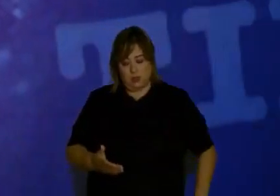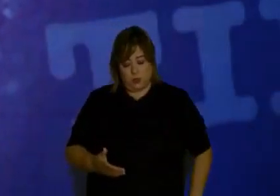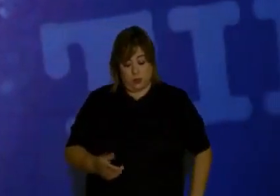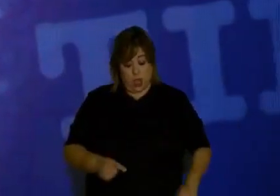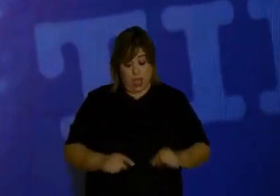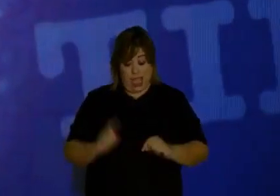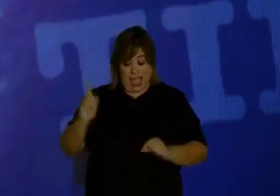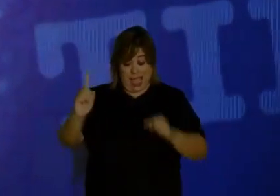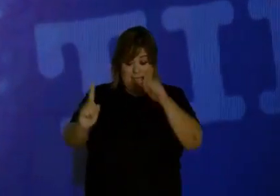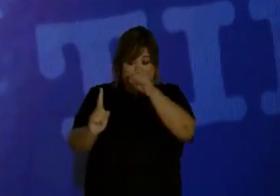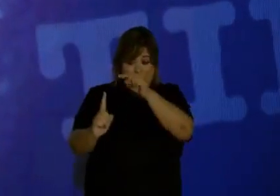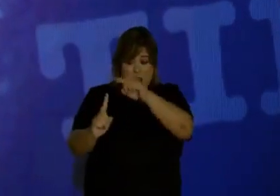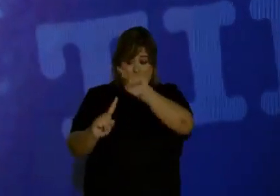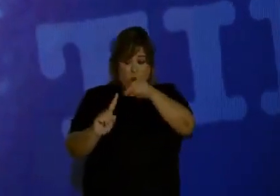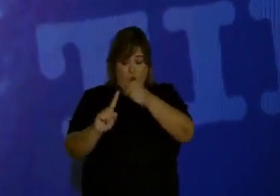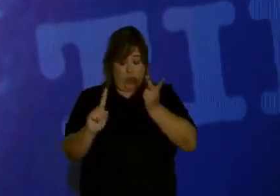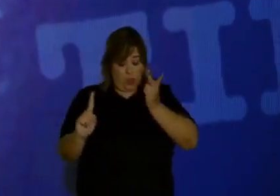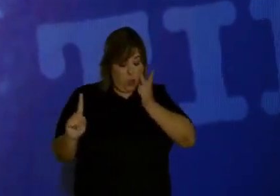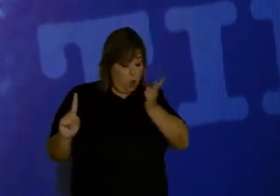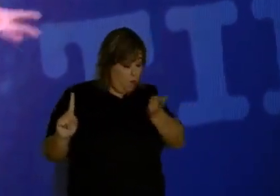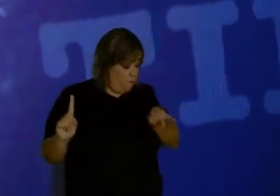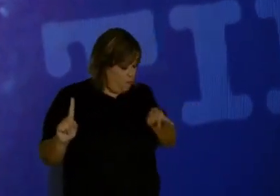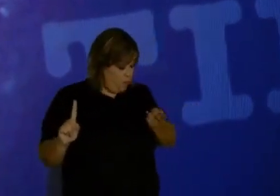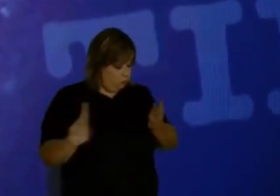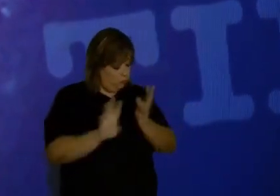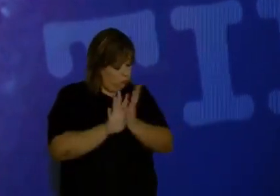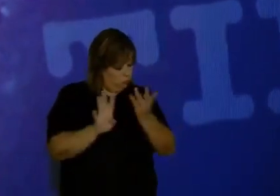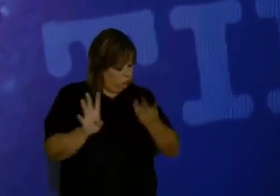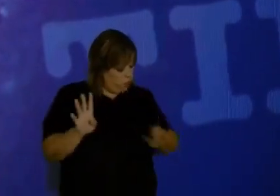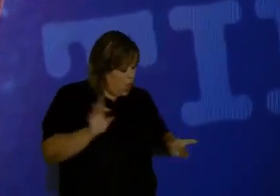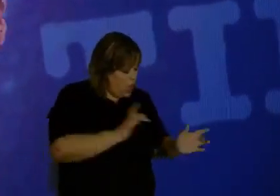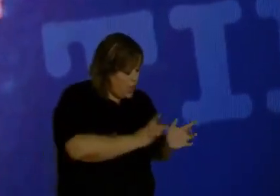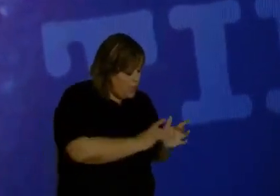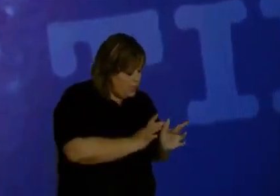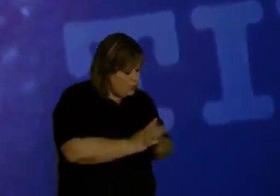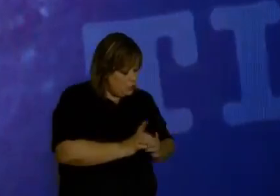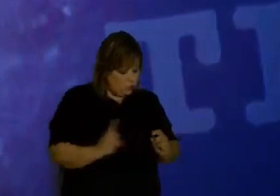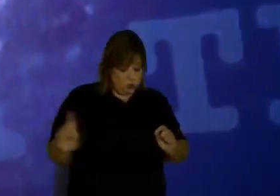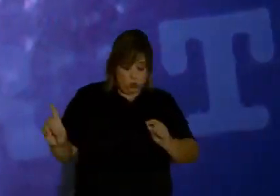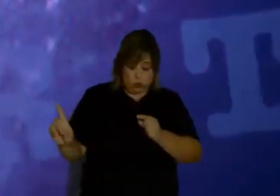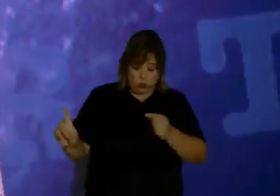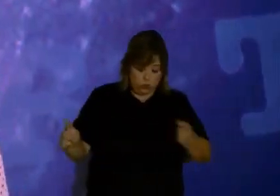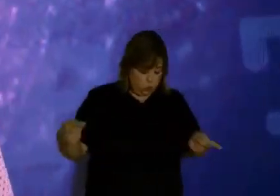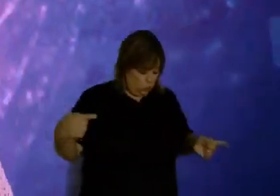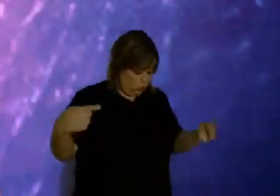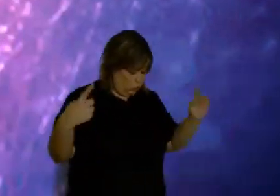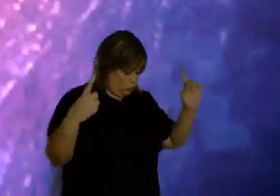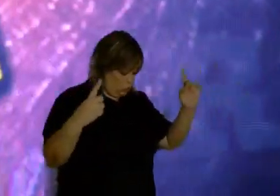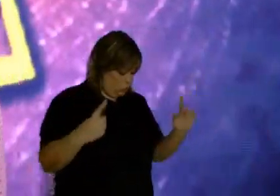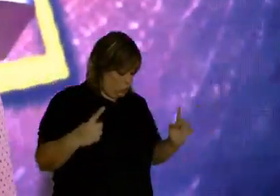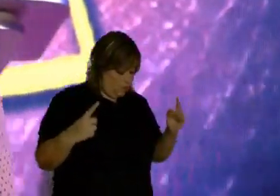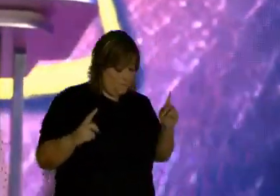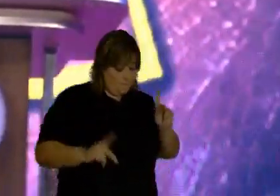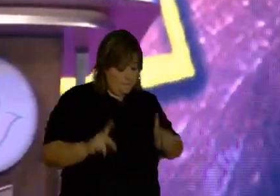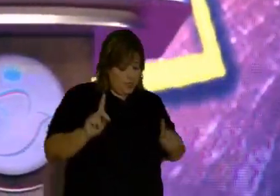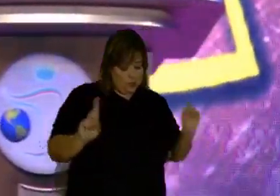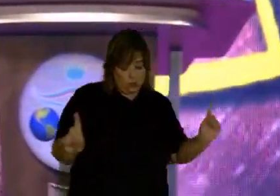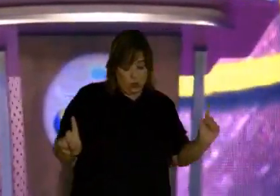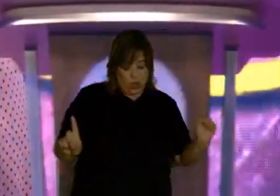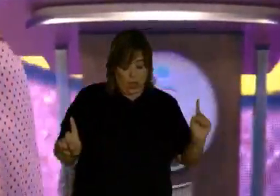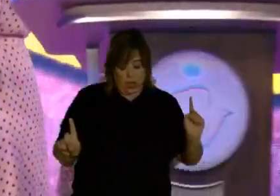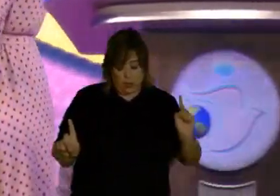Jesús haciendo la fila, la cola para cientos de personas, venían a ser bautizados en